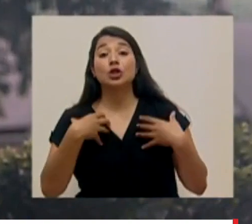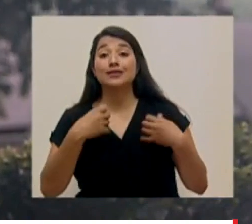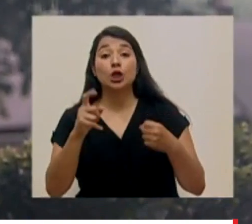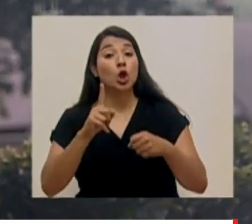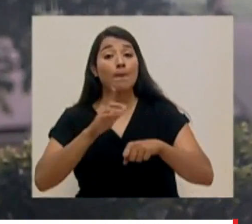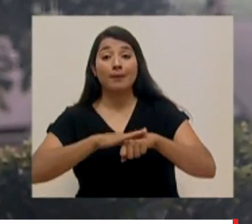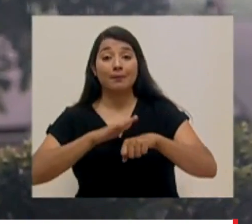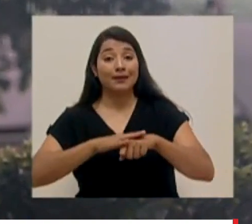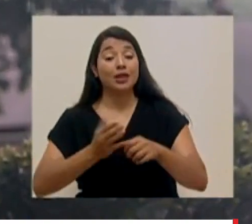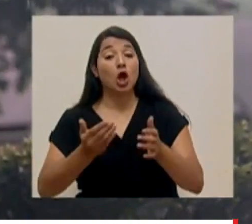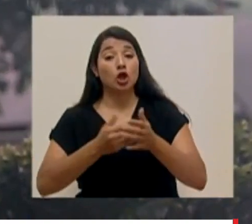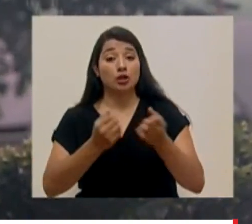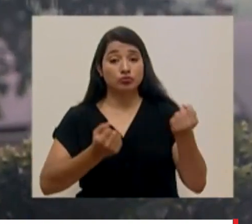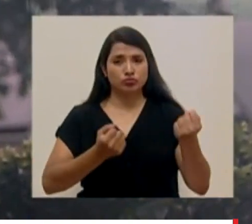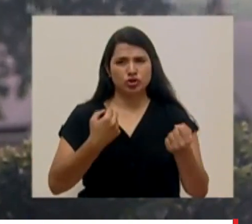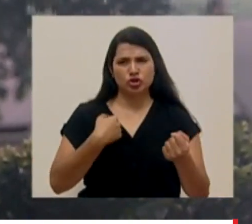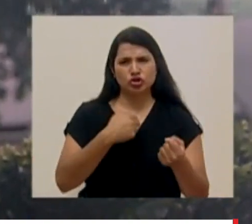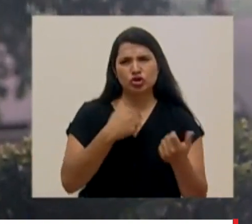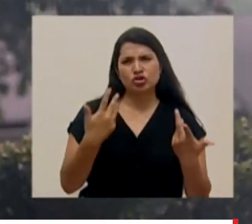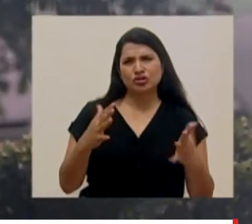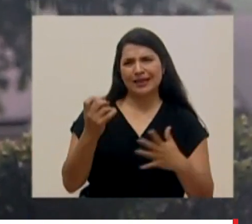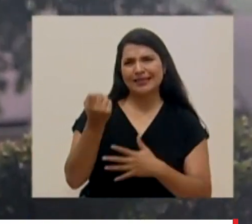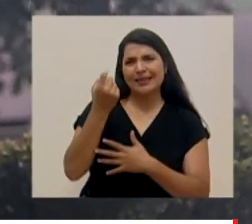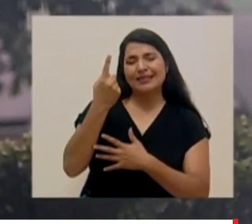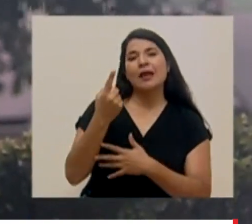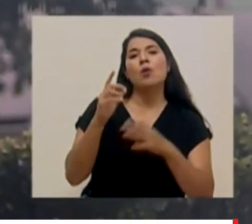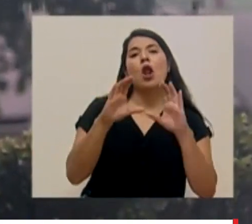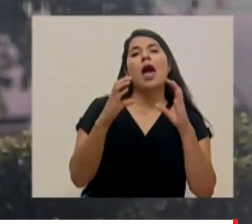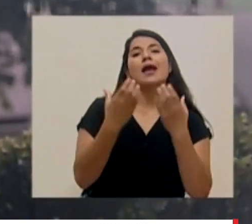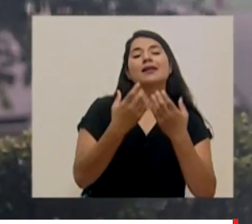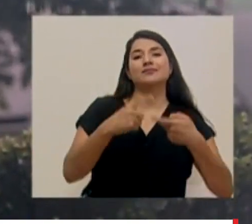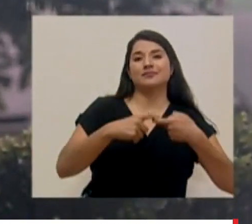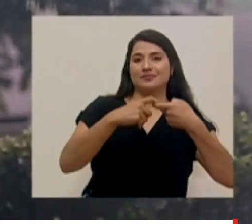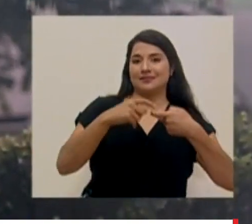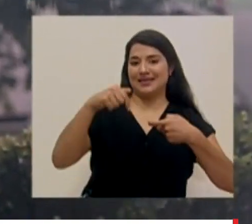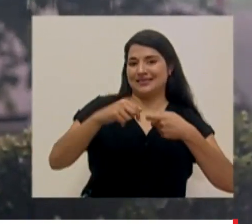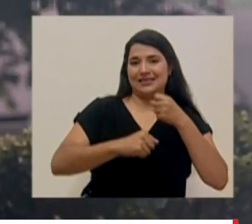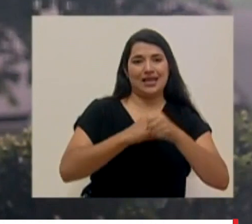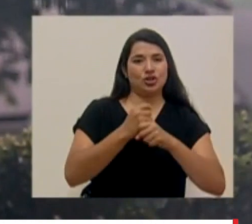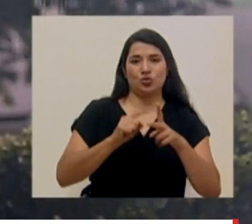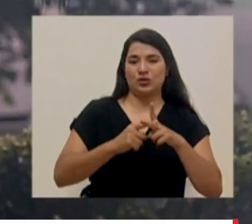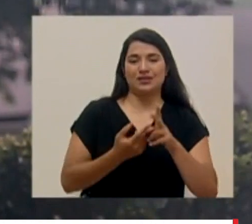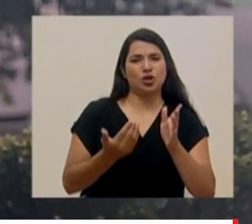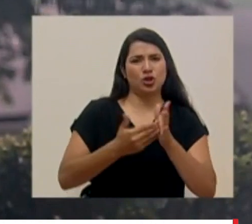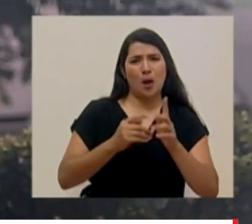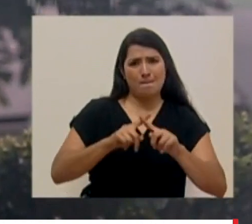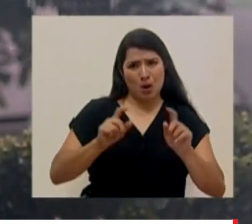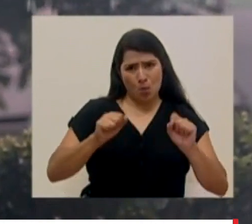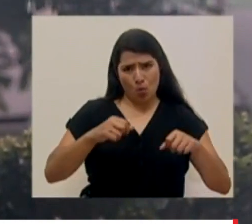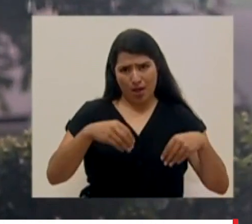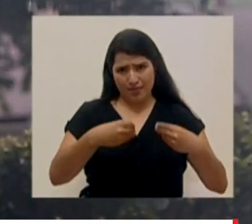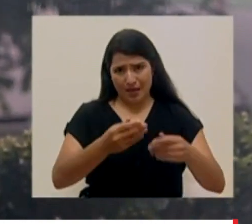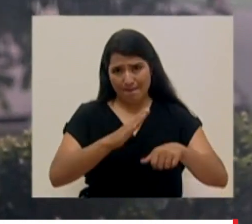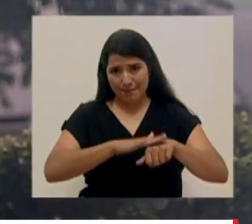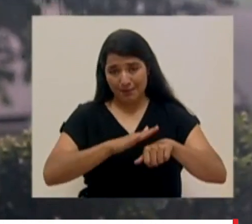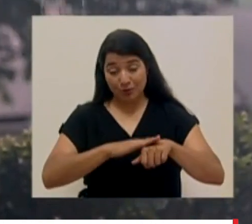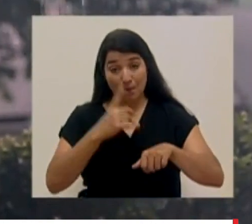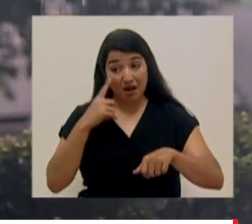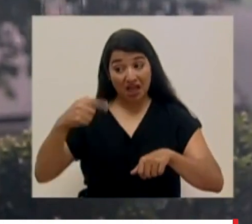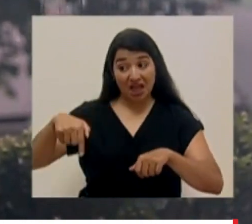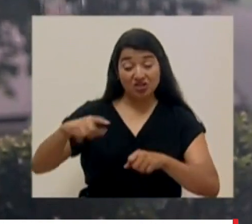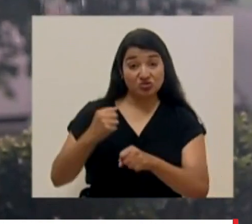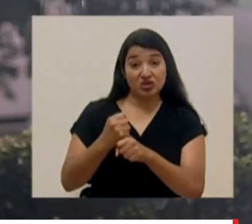operar. Entendemos que las clases están suspendidas y que no vuelven este año, pero ¿existiría posibilidad de que se habilite algún permiso para que ellos operen de alguna